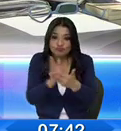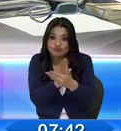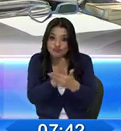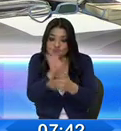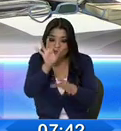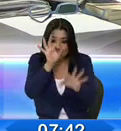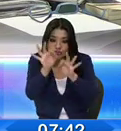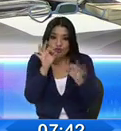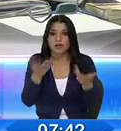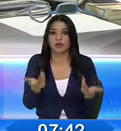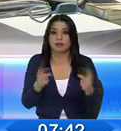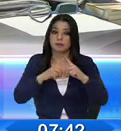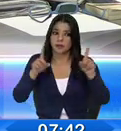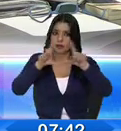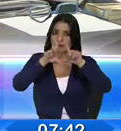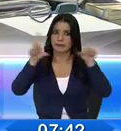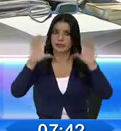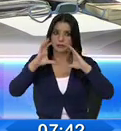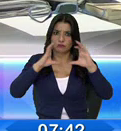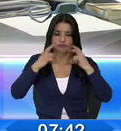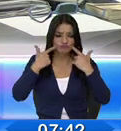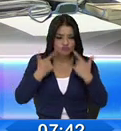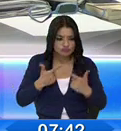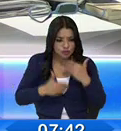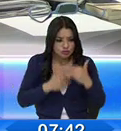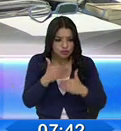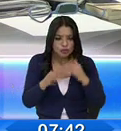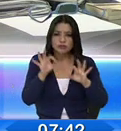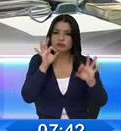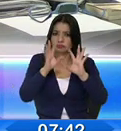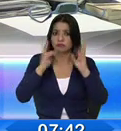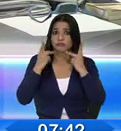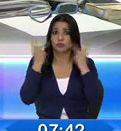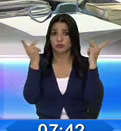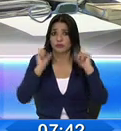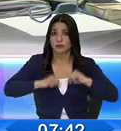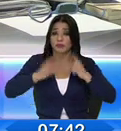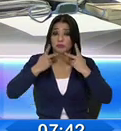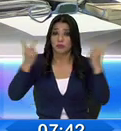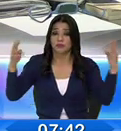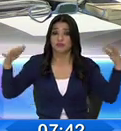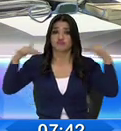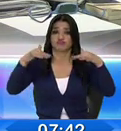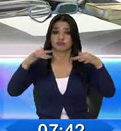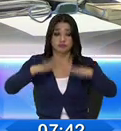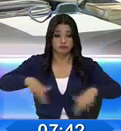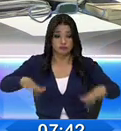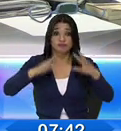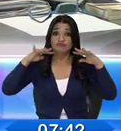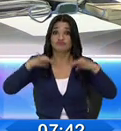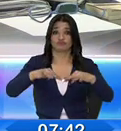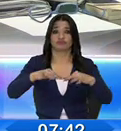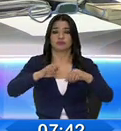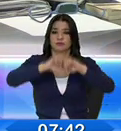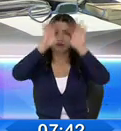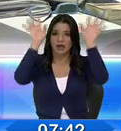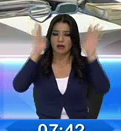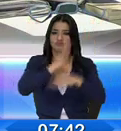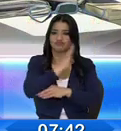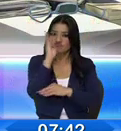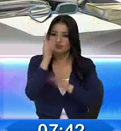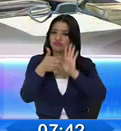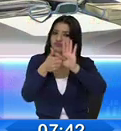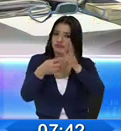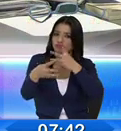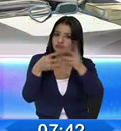que los medios están escrutando en el proceso del escrutinio público es decir es necesario mejorar todas las fases agregar una